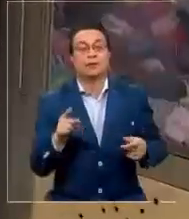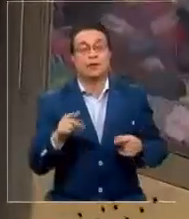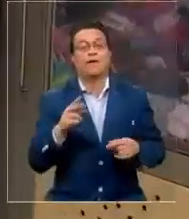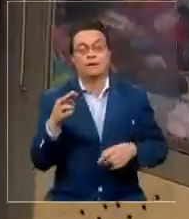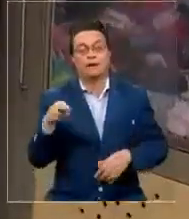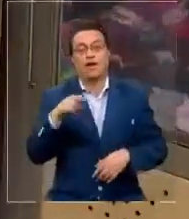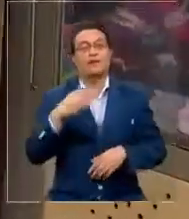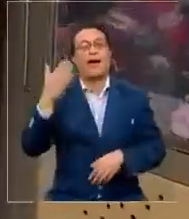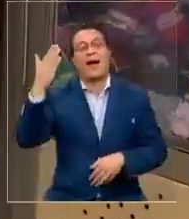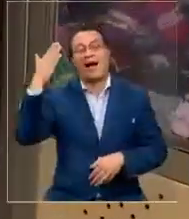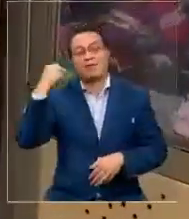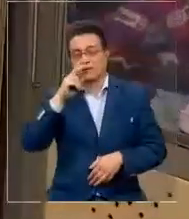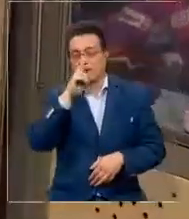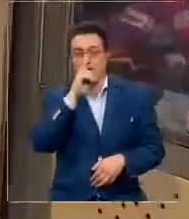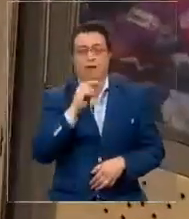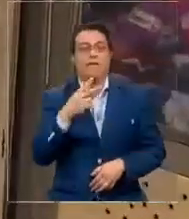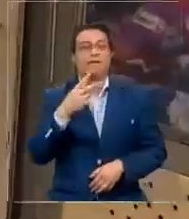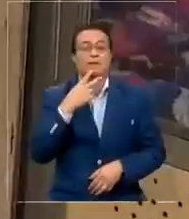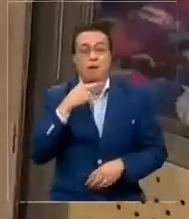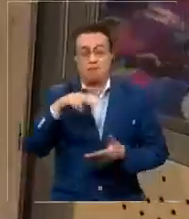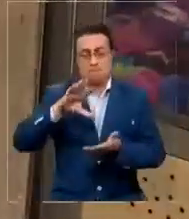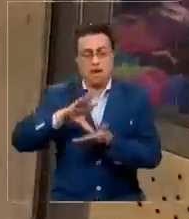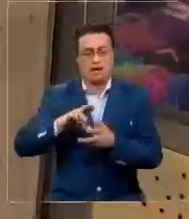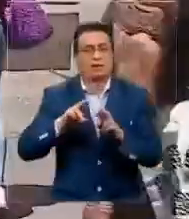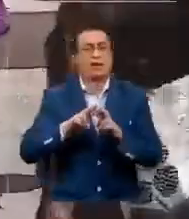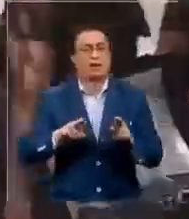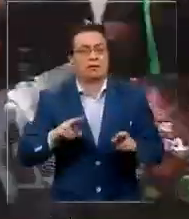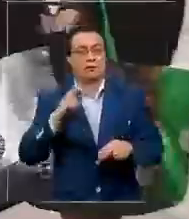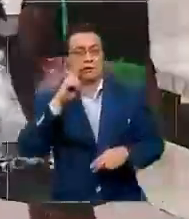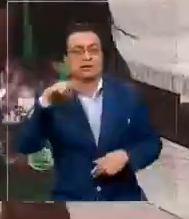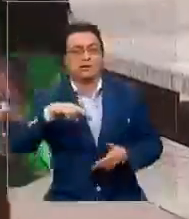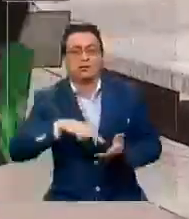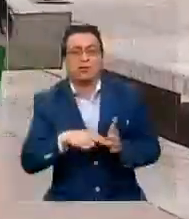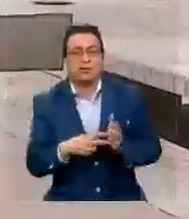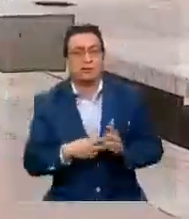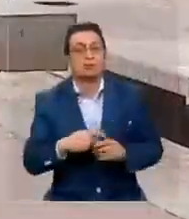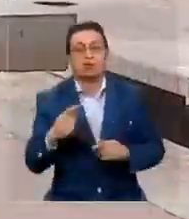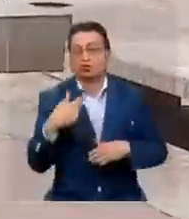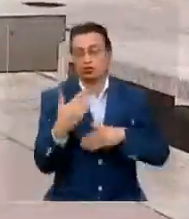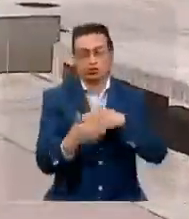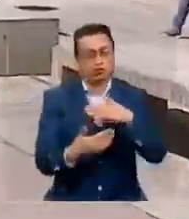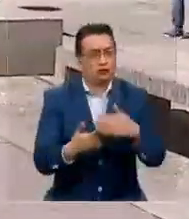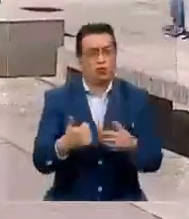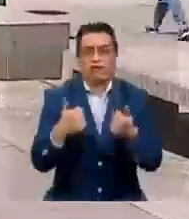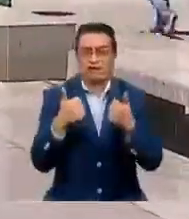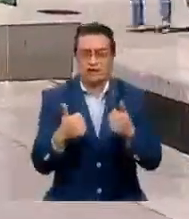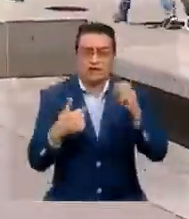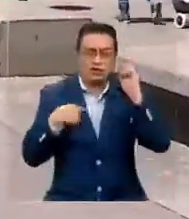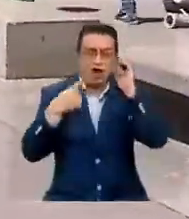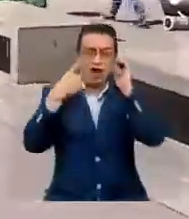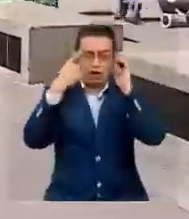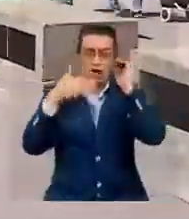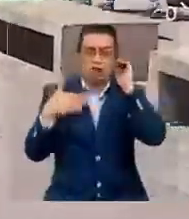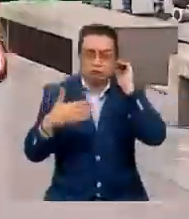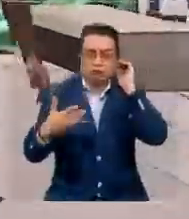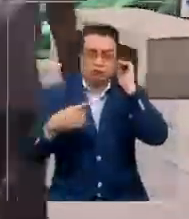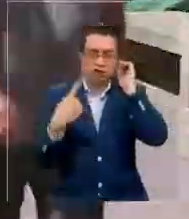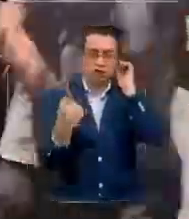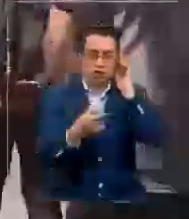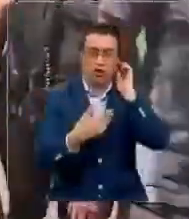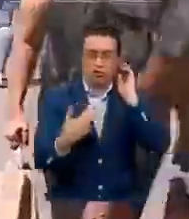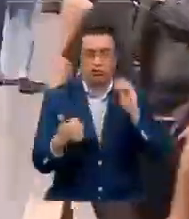hacer lo que éramos antes, un país tranquilo, sin problemas. Creo que todo va funcionando bien y creo que vamos a salir adelante todo.